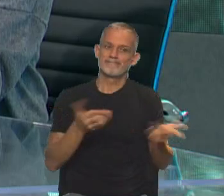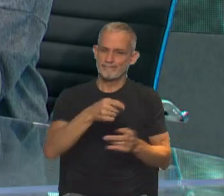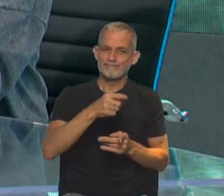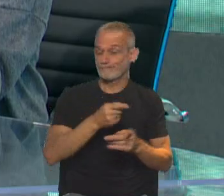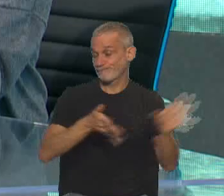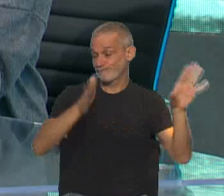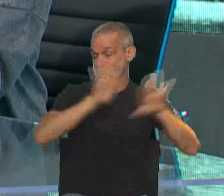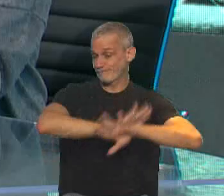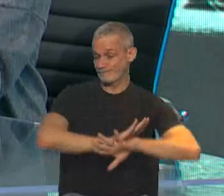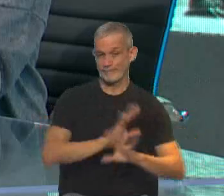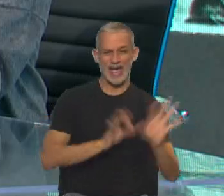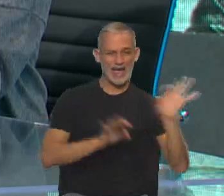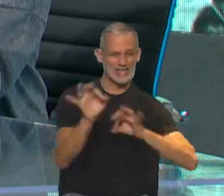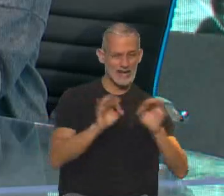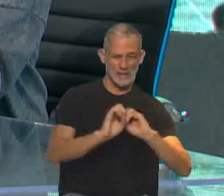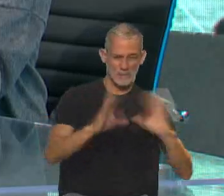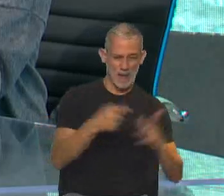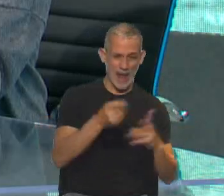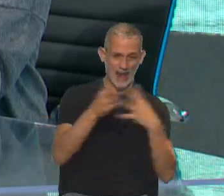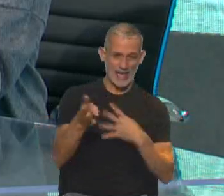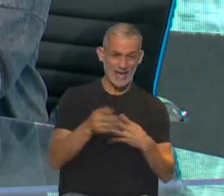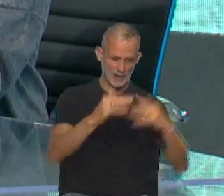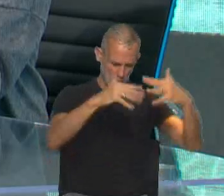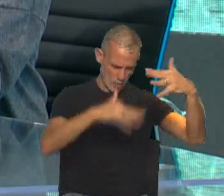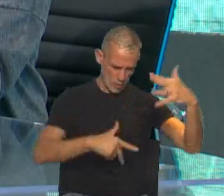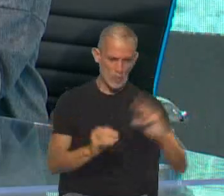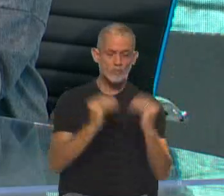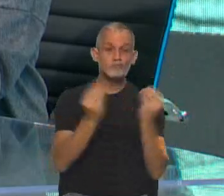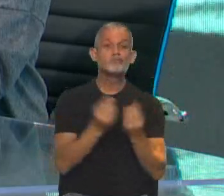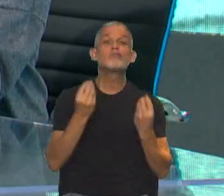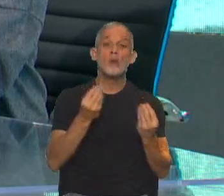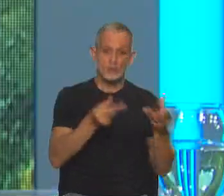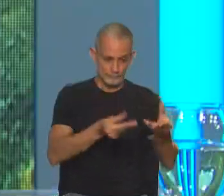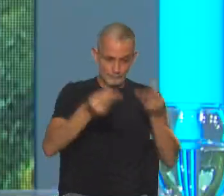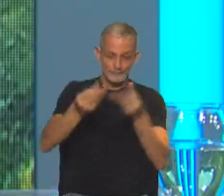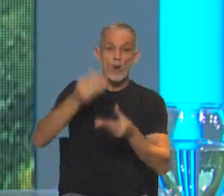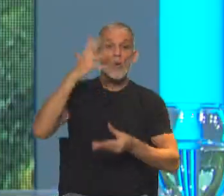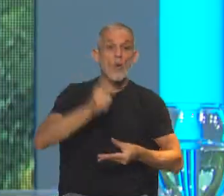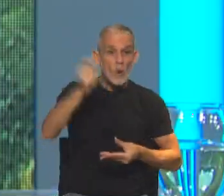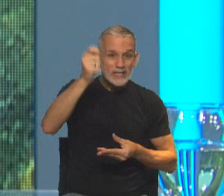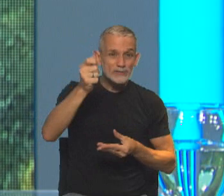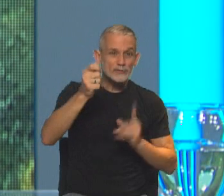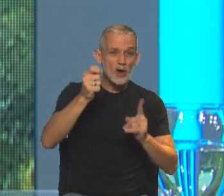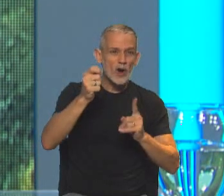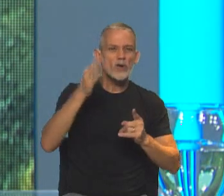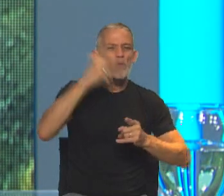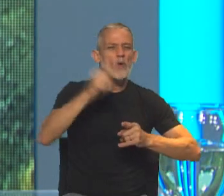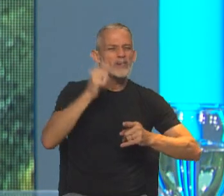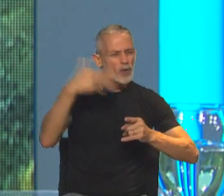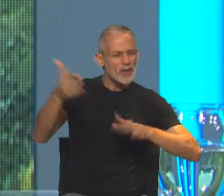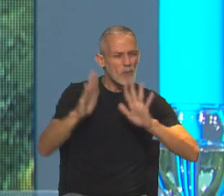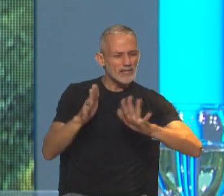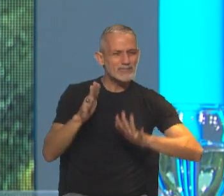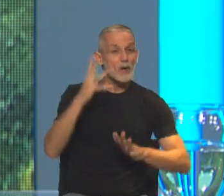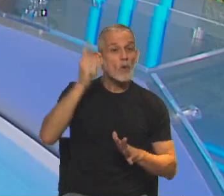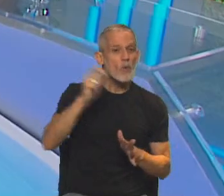gran error estratégico-militar, que es lo que termina el informe Rattenbach en el juicio en la Cámara. No, es un juicio posterior,